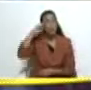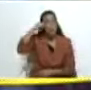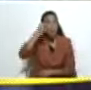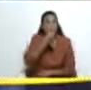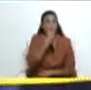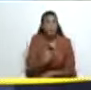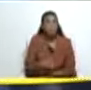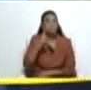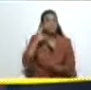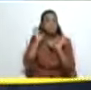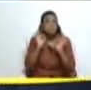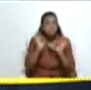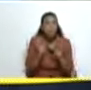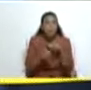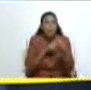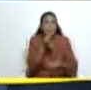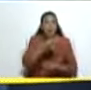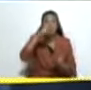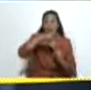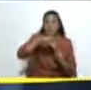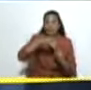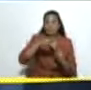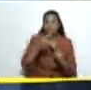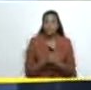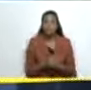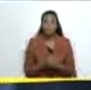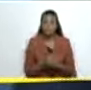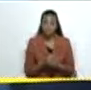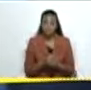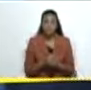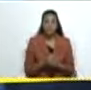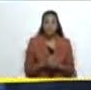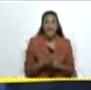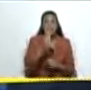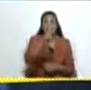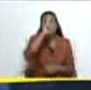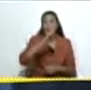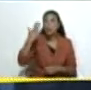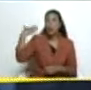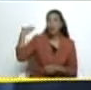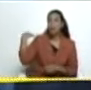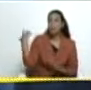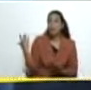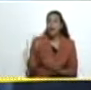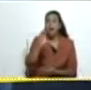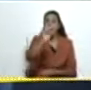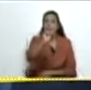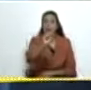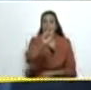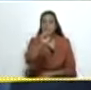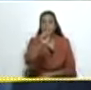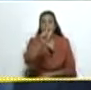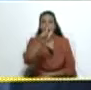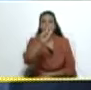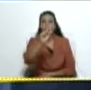recordarlo, ¿cómo estaba Táchira hace 5 años?